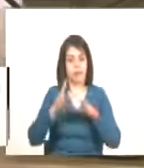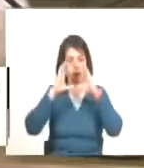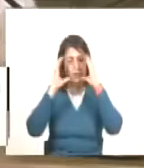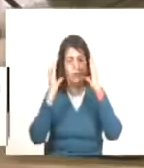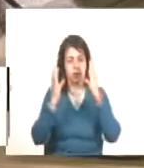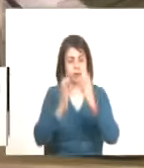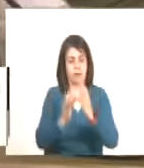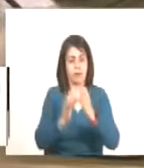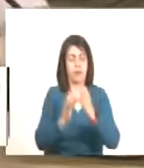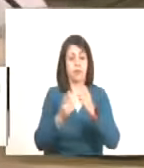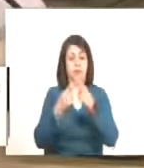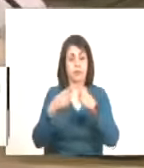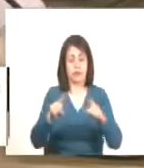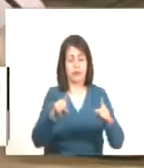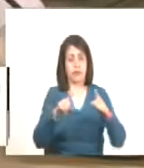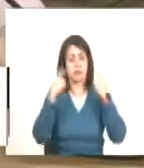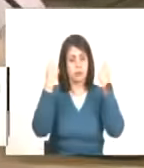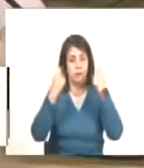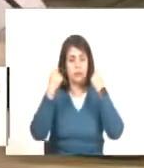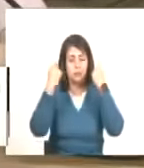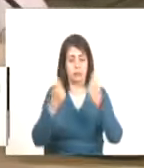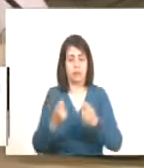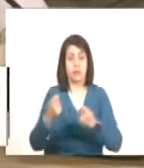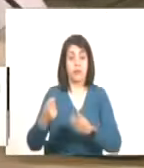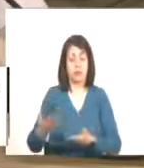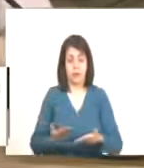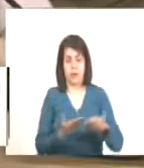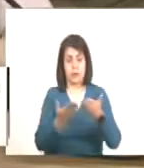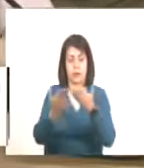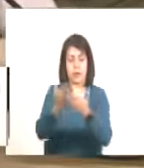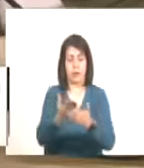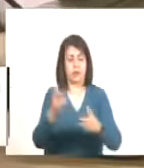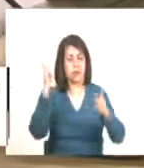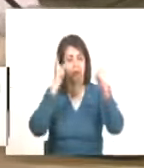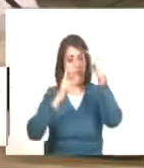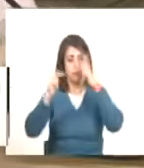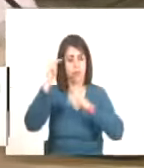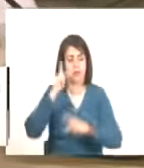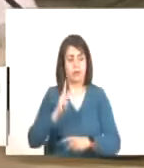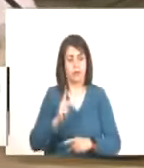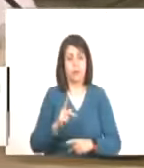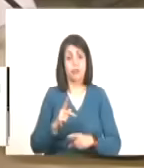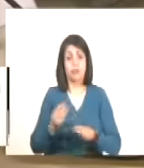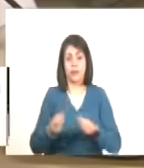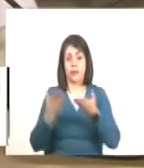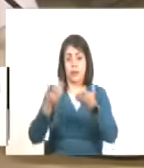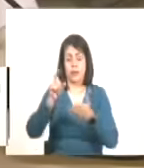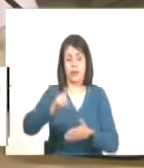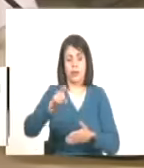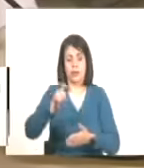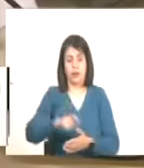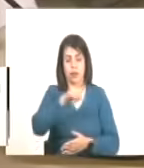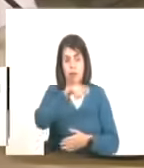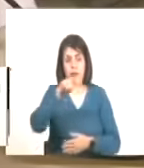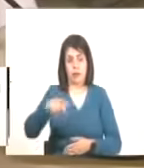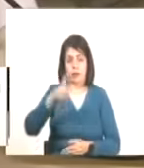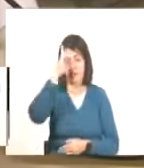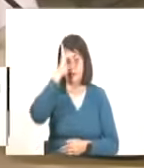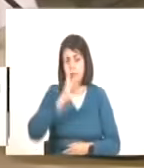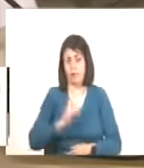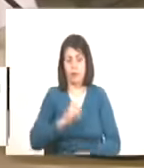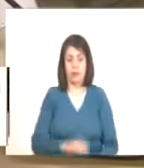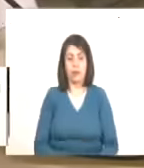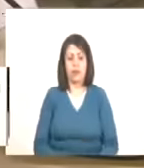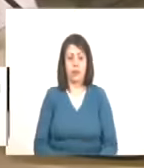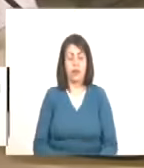enfoque diferenciado, promoviendo que los prestadores de servicios turísticos provean lo necesario para que las personas con